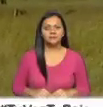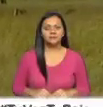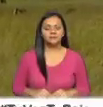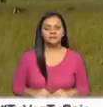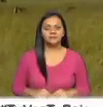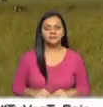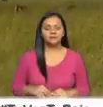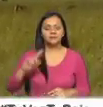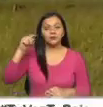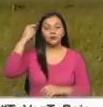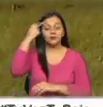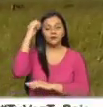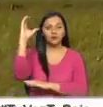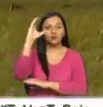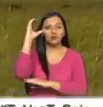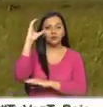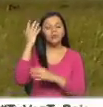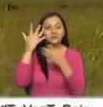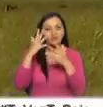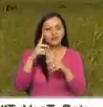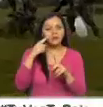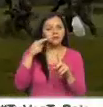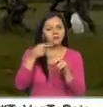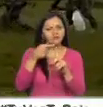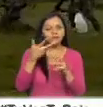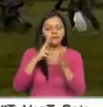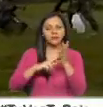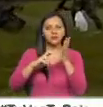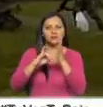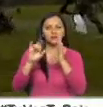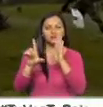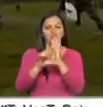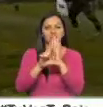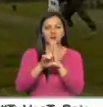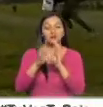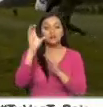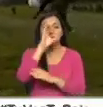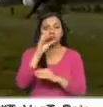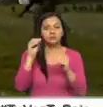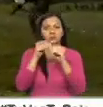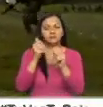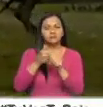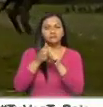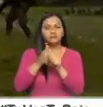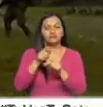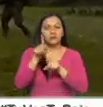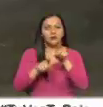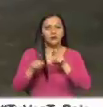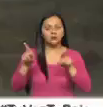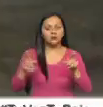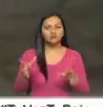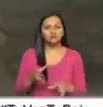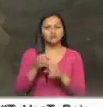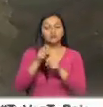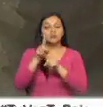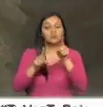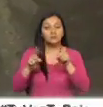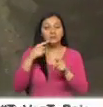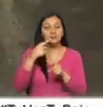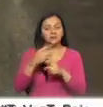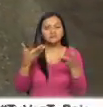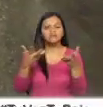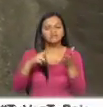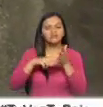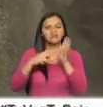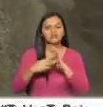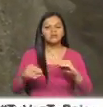El gobierno colombiano llevó a cabo una ofensiva contra la minería ilegal que calificó de histórica. Asegura que golpeó de forma